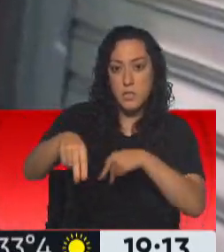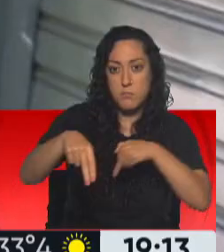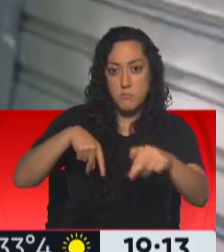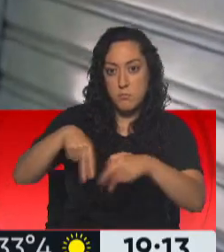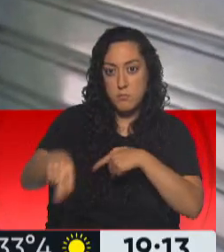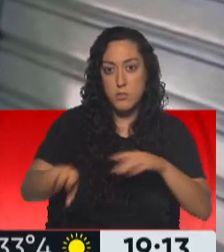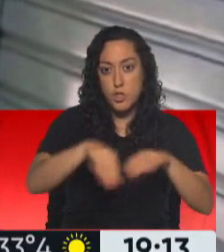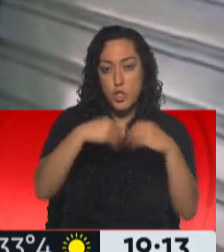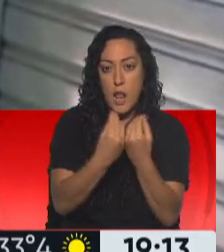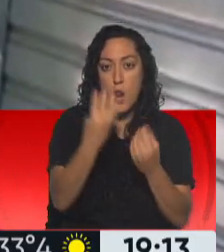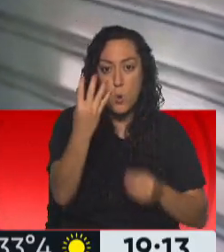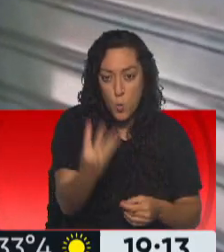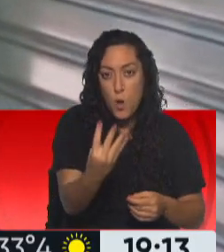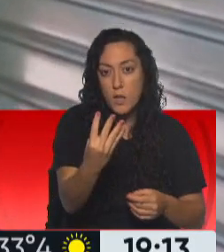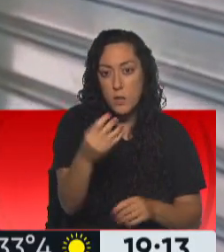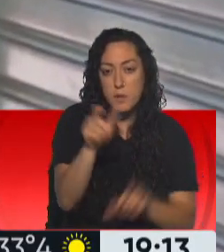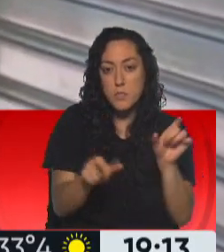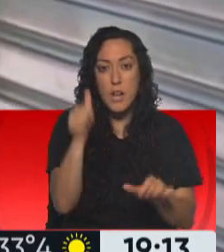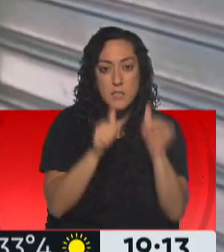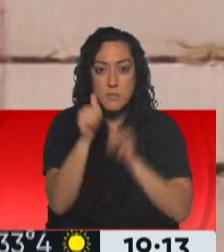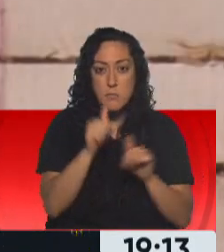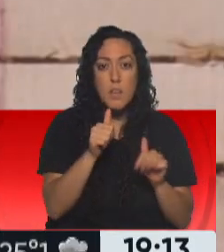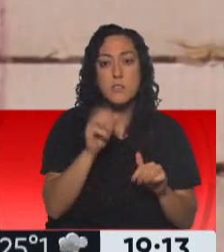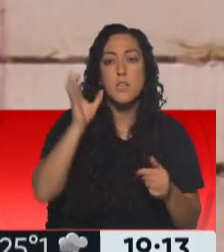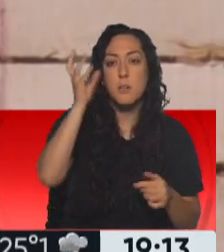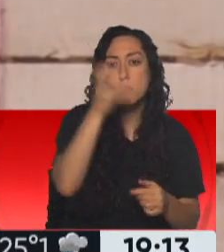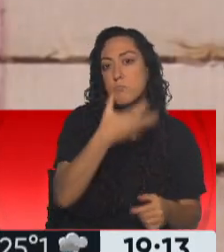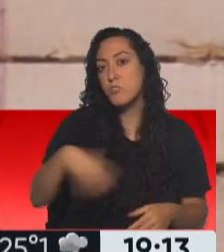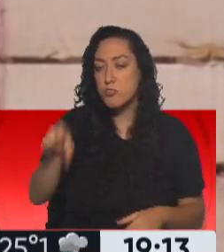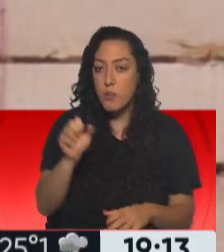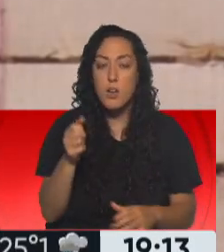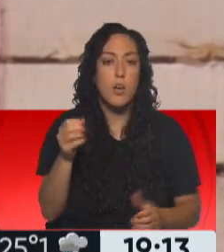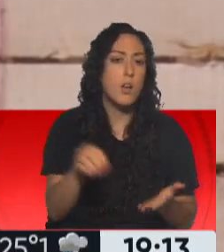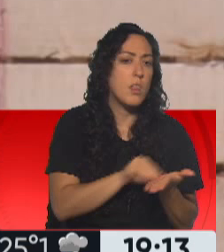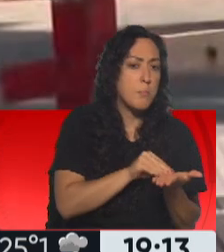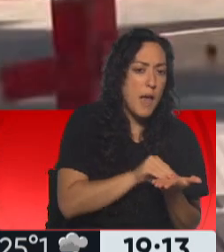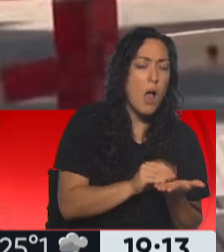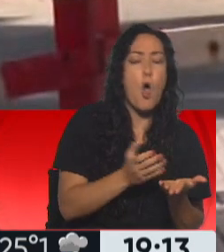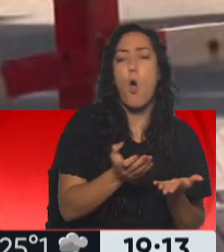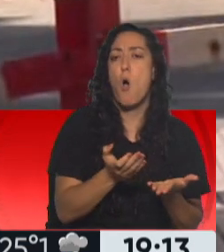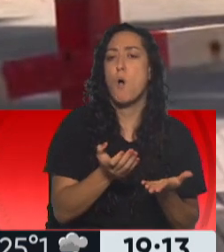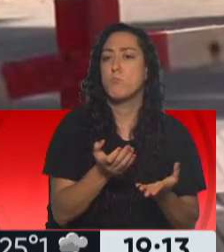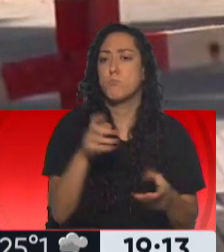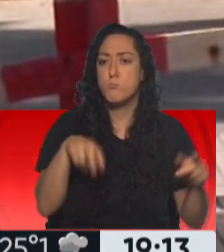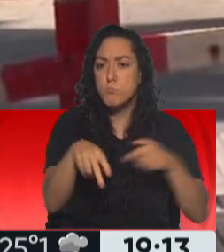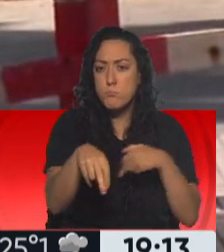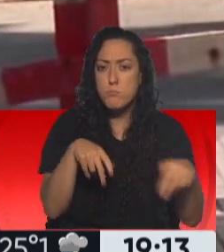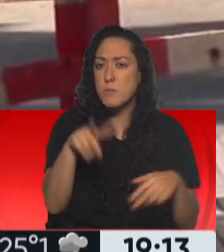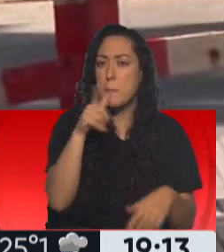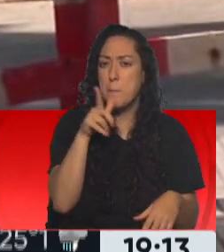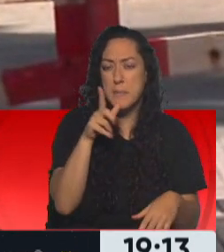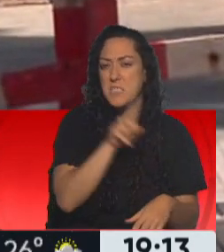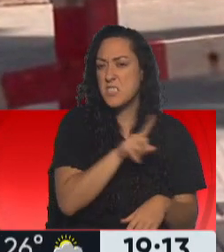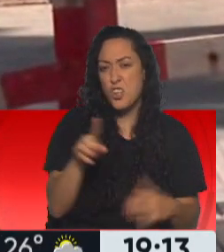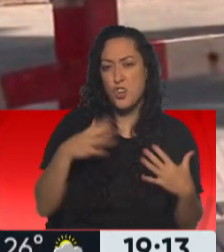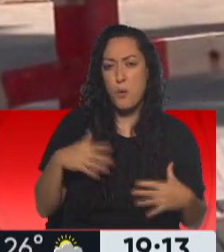Fueron 4. Gente lastimada llevaron, sí, el SAME llamado. ¿Eran operarios o gente que pasaba? Me pareció que era gente ocasional, no estaba vestida de